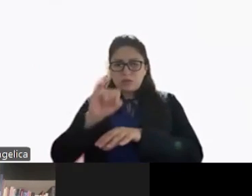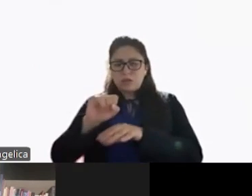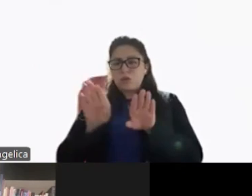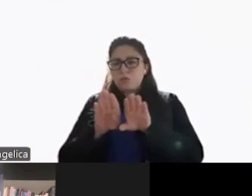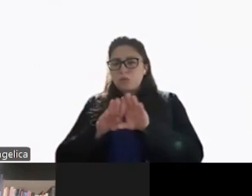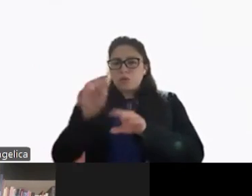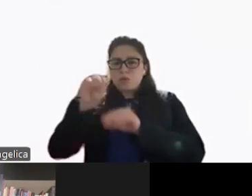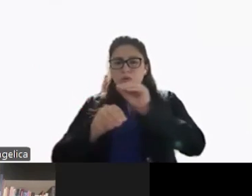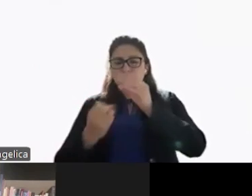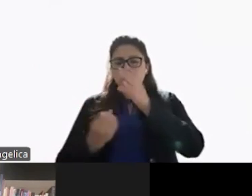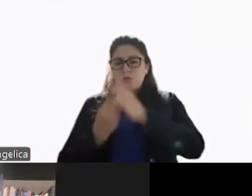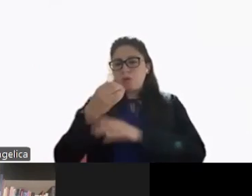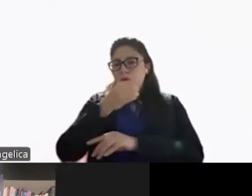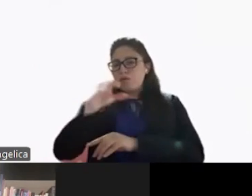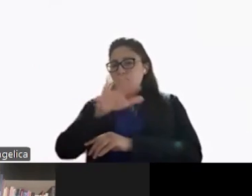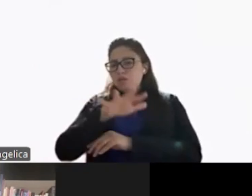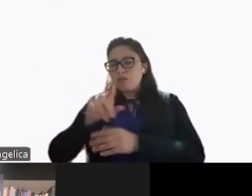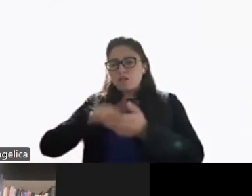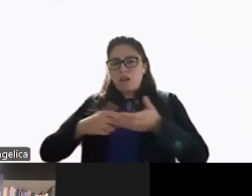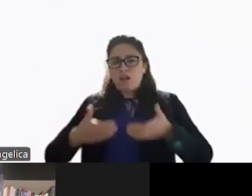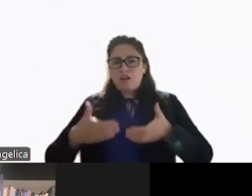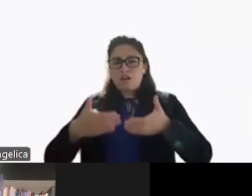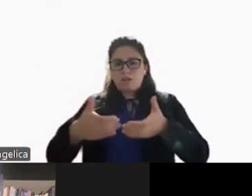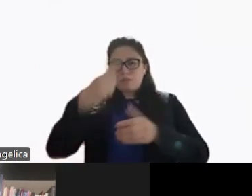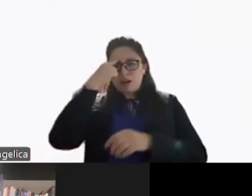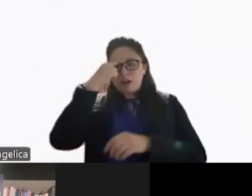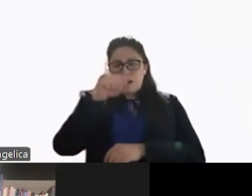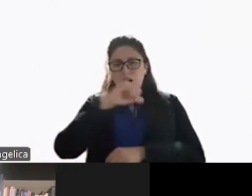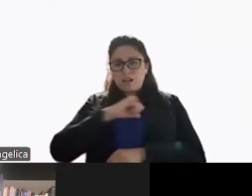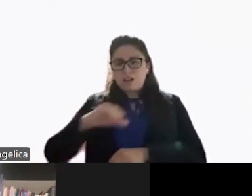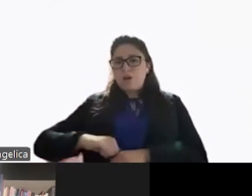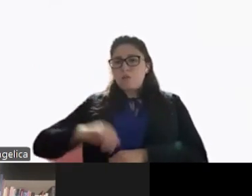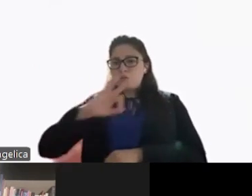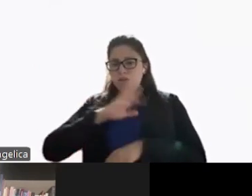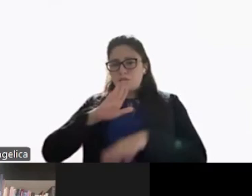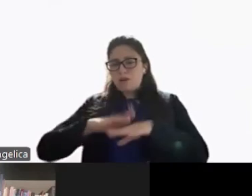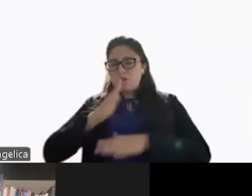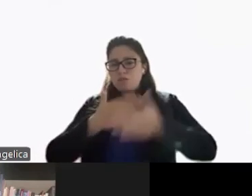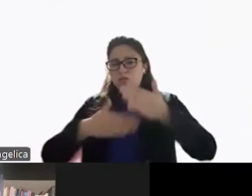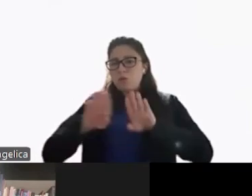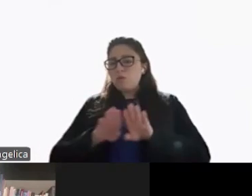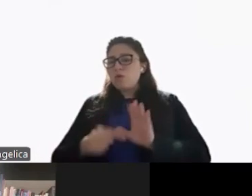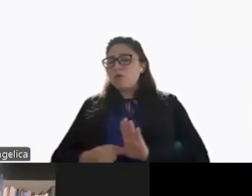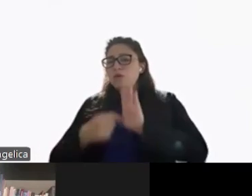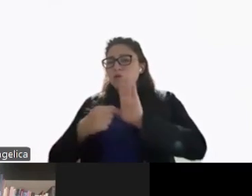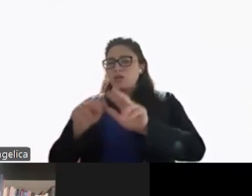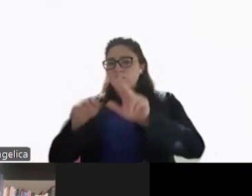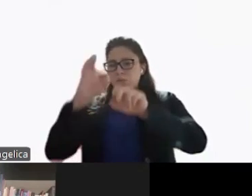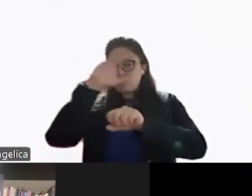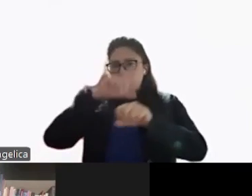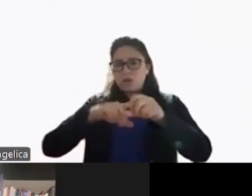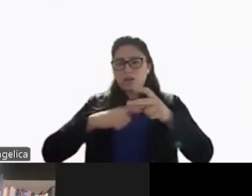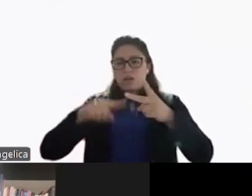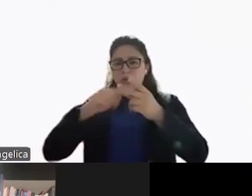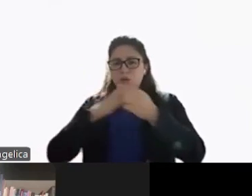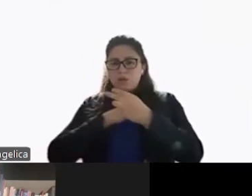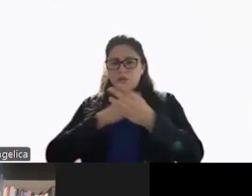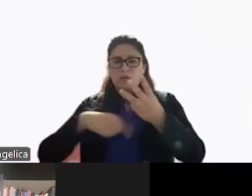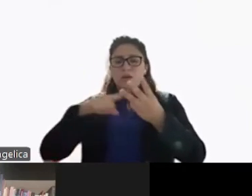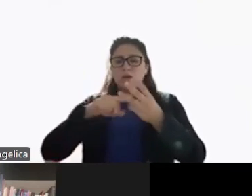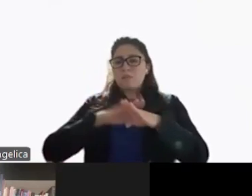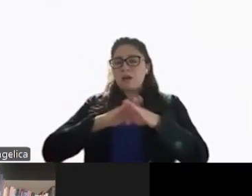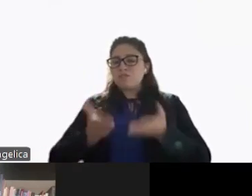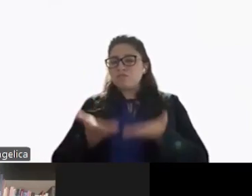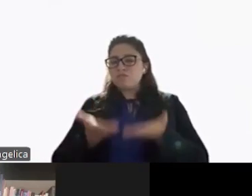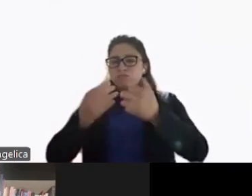orden urbano que dirija el potencial de la delegación reforzando su oferta cultural, educativa y de servicios. Establece la incorporación